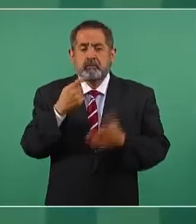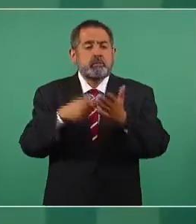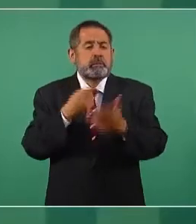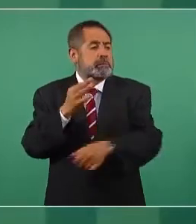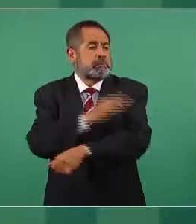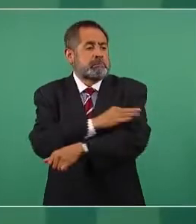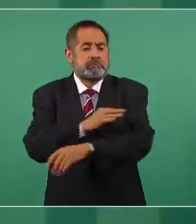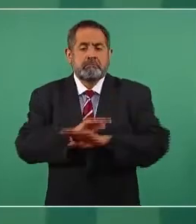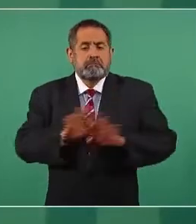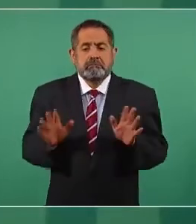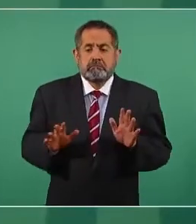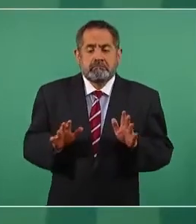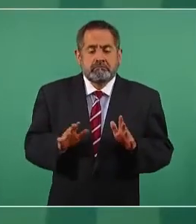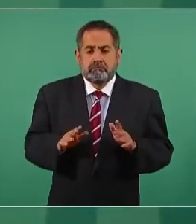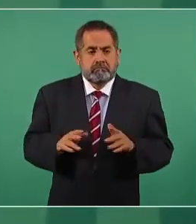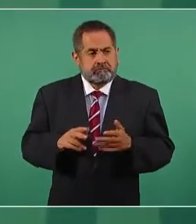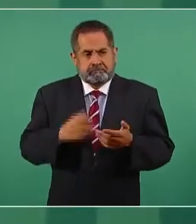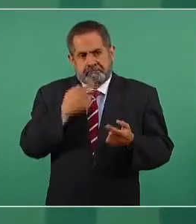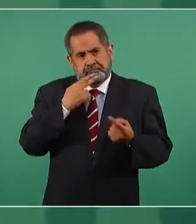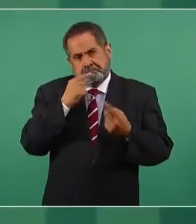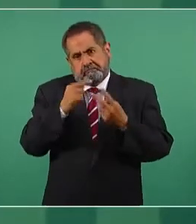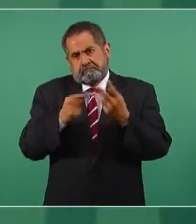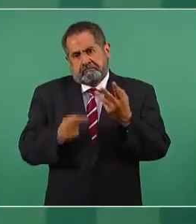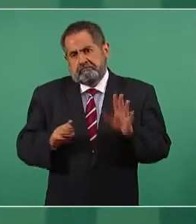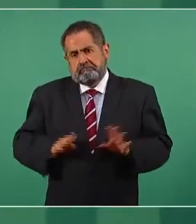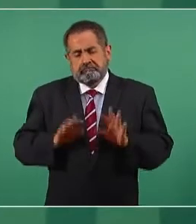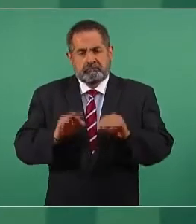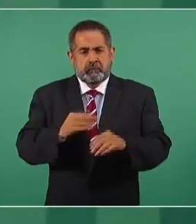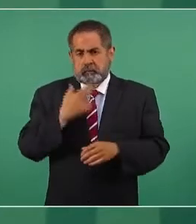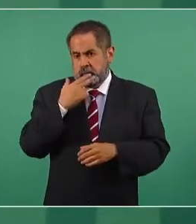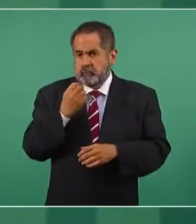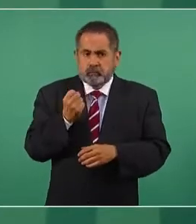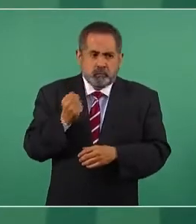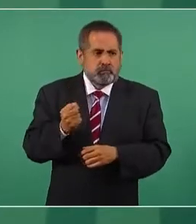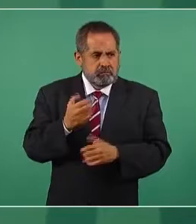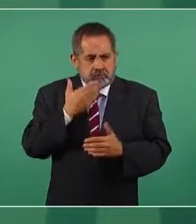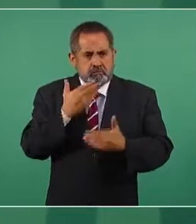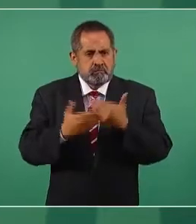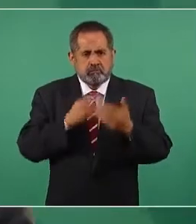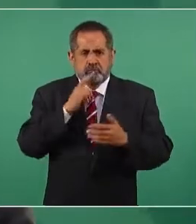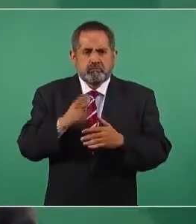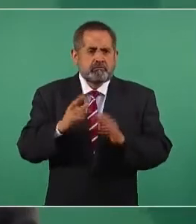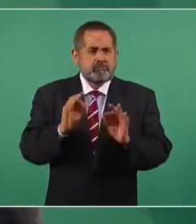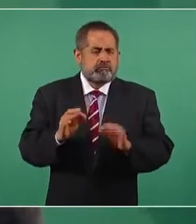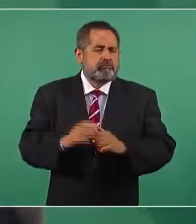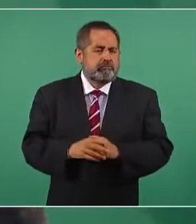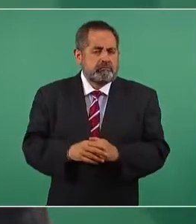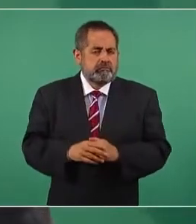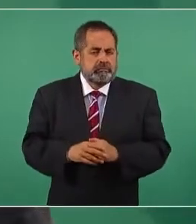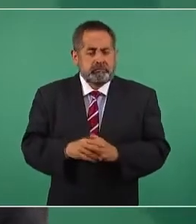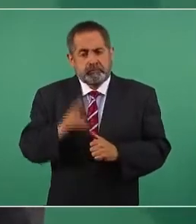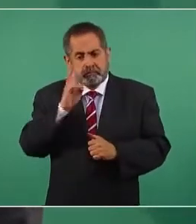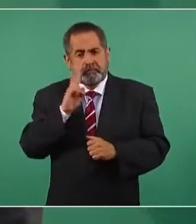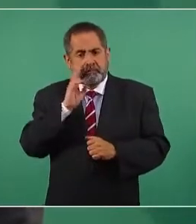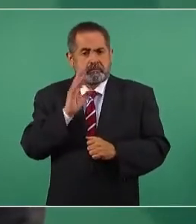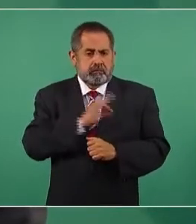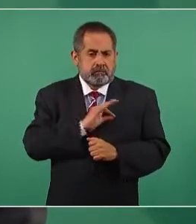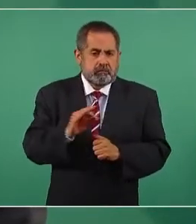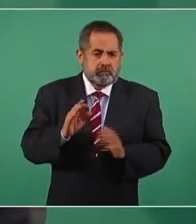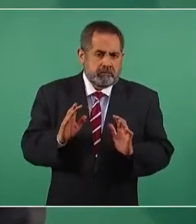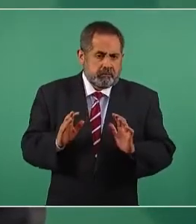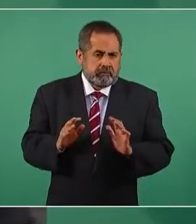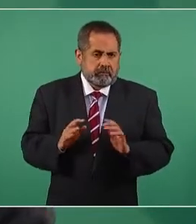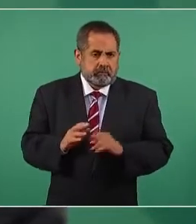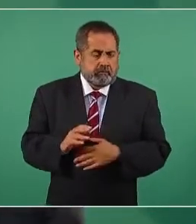unidosis, tiene una serie de virtudes, tiene una buena eficiencia, un buen resultado, y si es posible